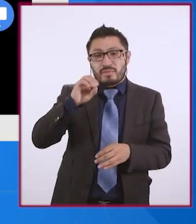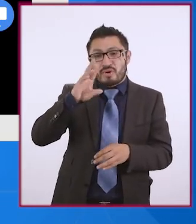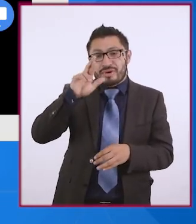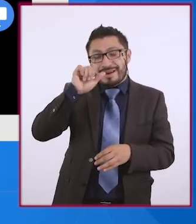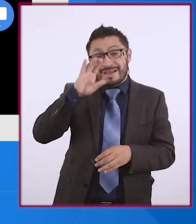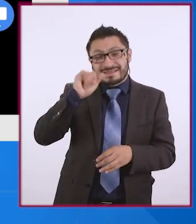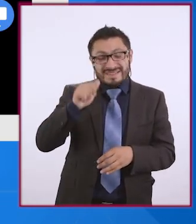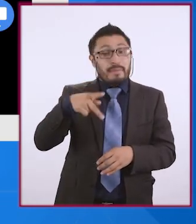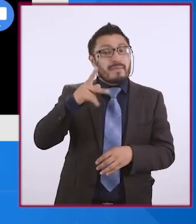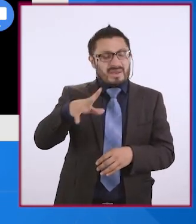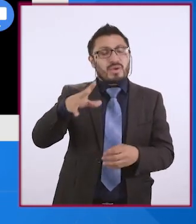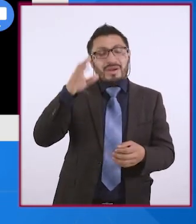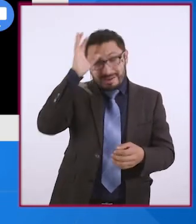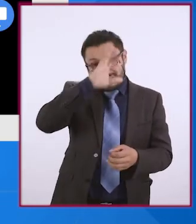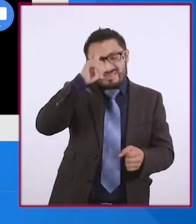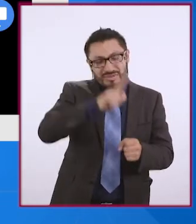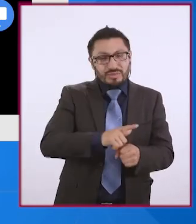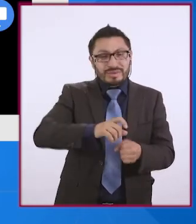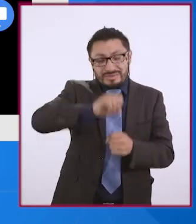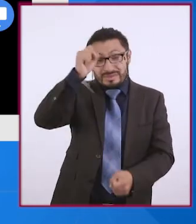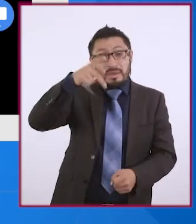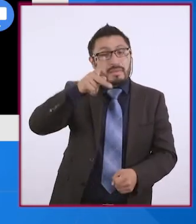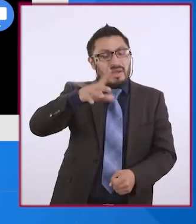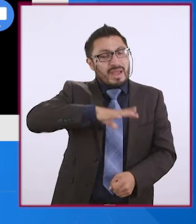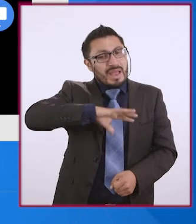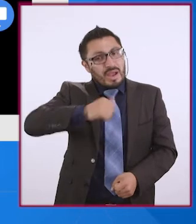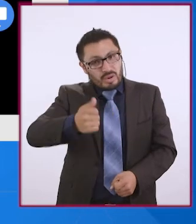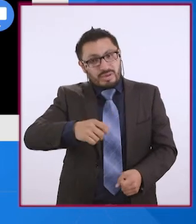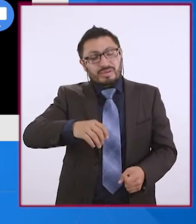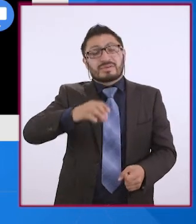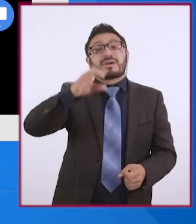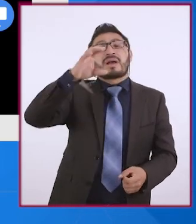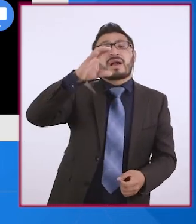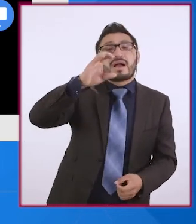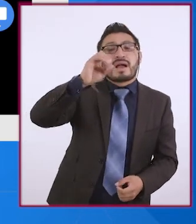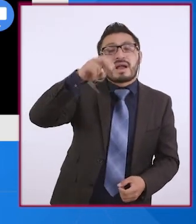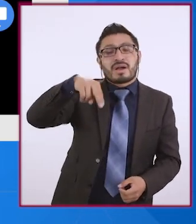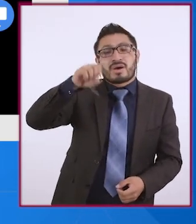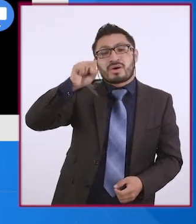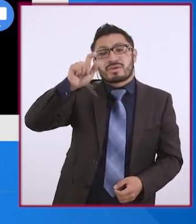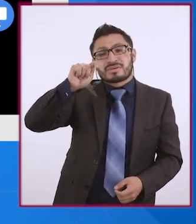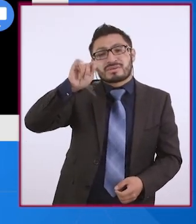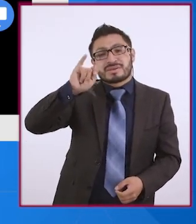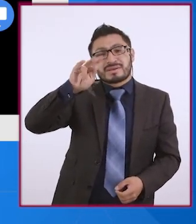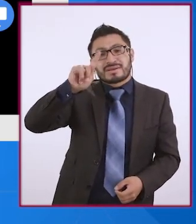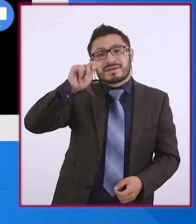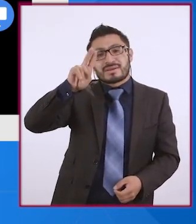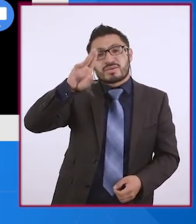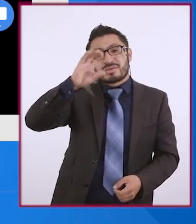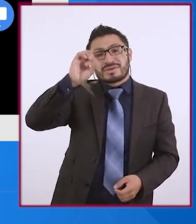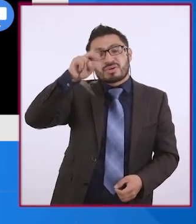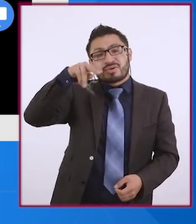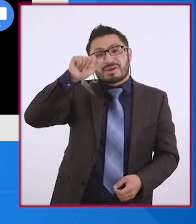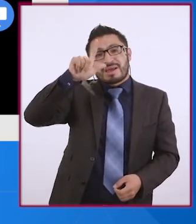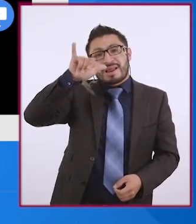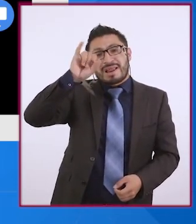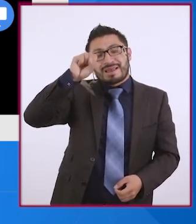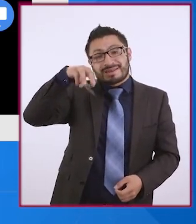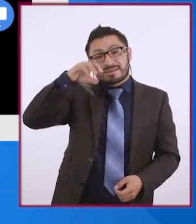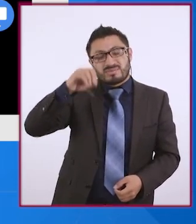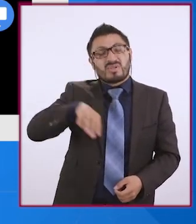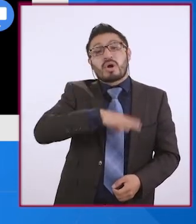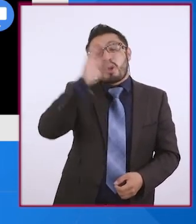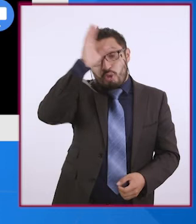hay otro elemento al que llamamos constitucionalismo cultural, y es la relación que se